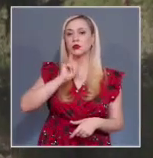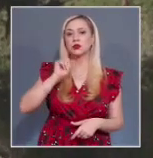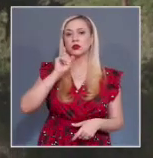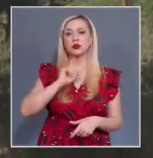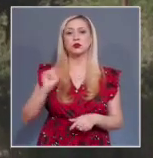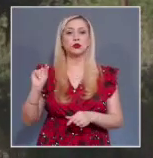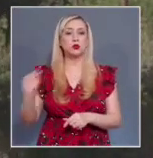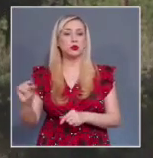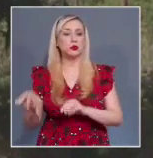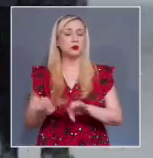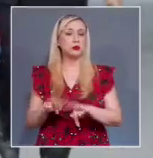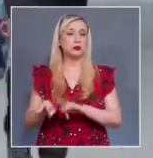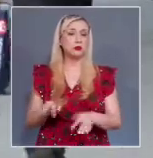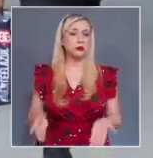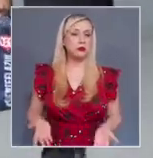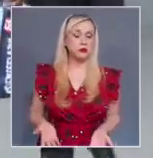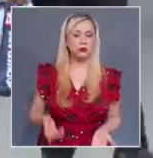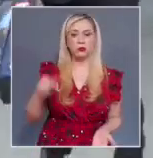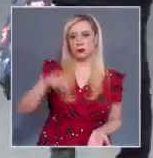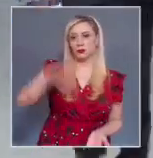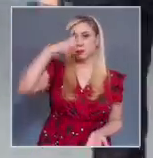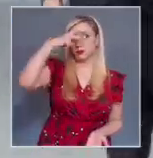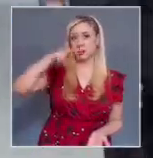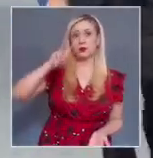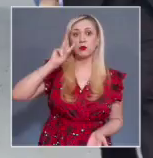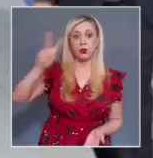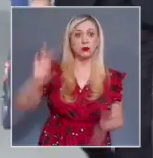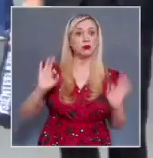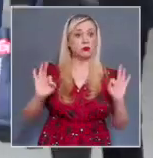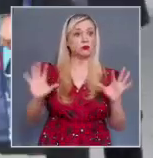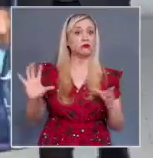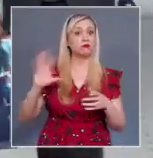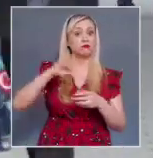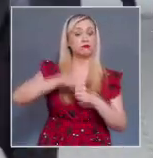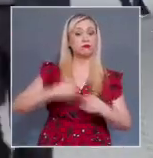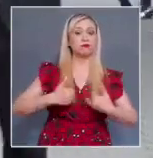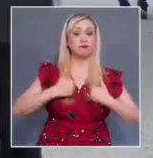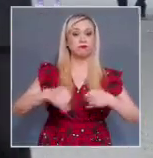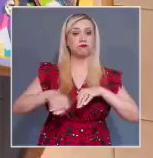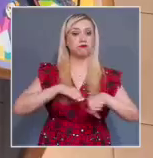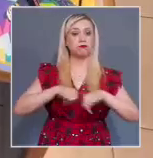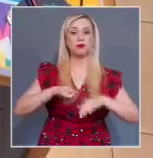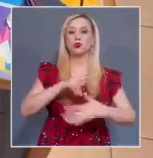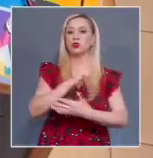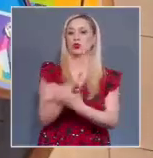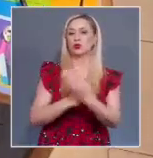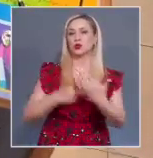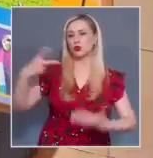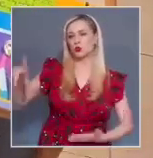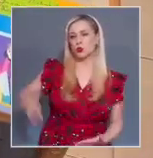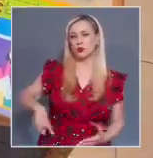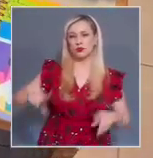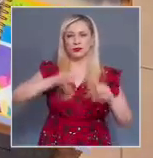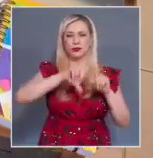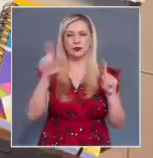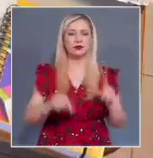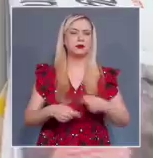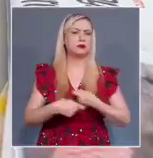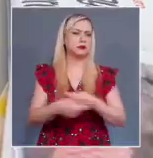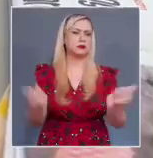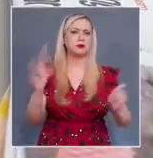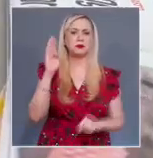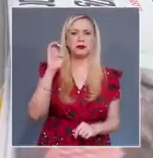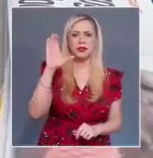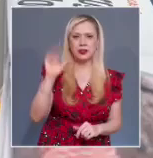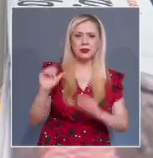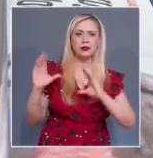la experiencia de México en materia de inclusión laboral de la juventud con el programa del gobierno federal que ha brindado becas y capacitación a